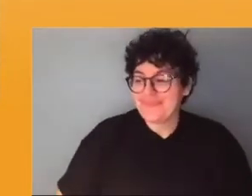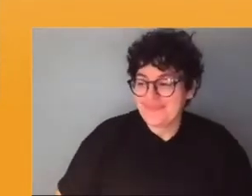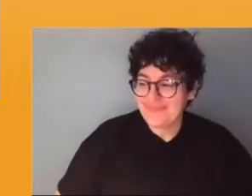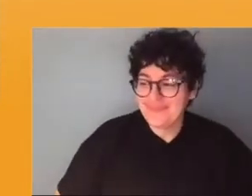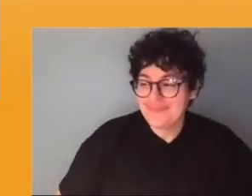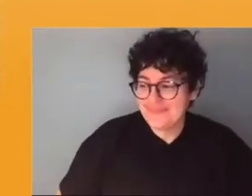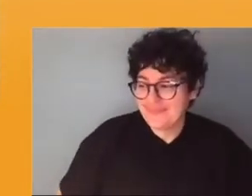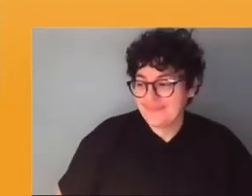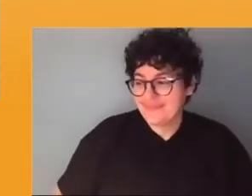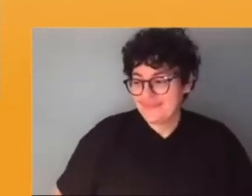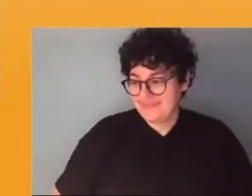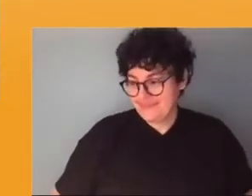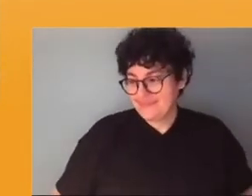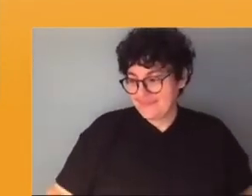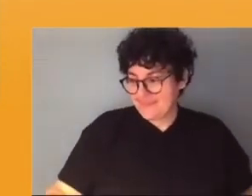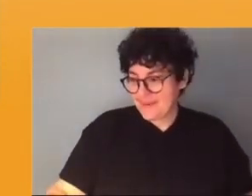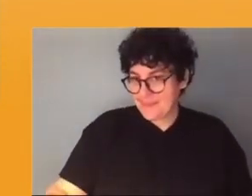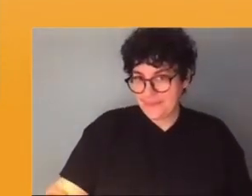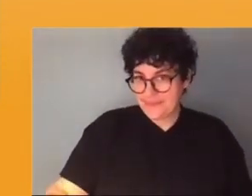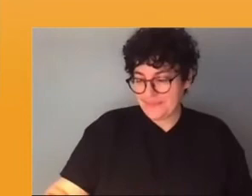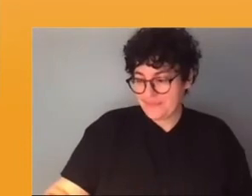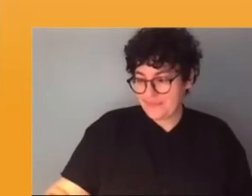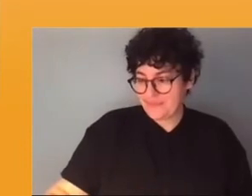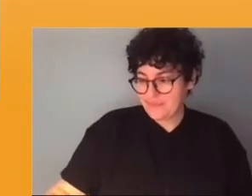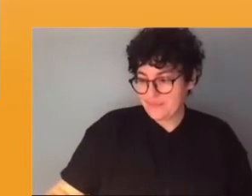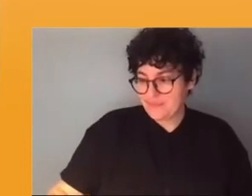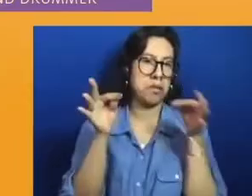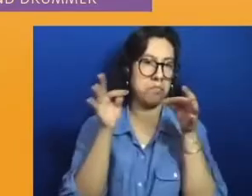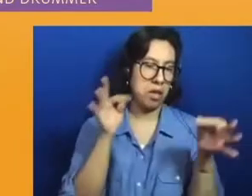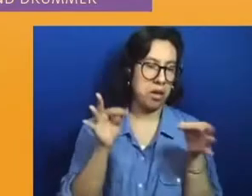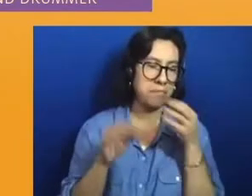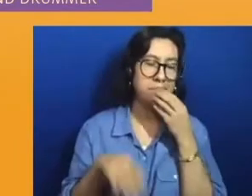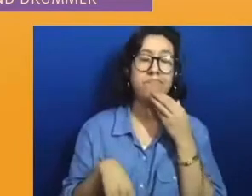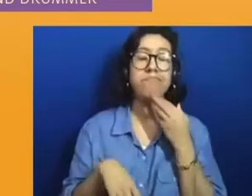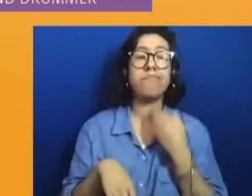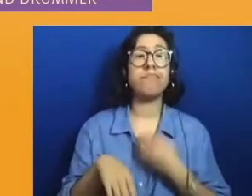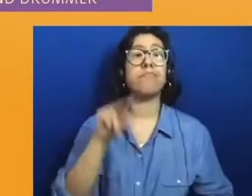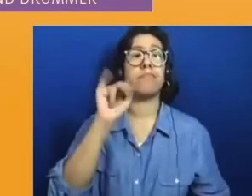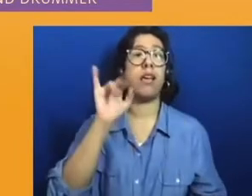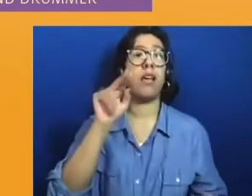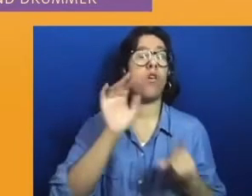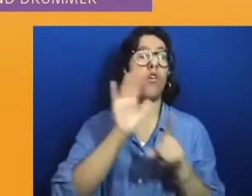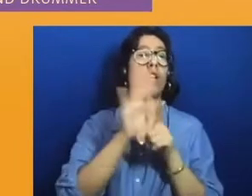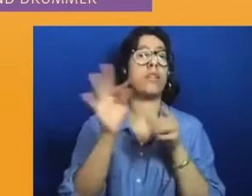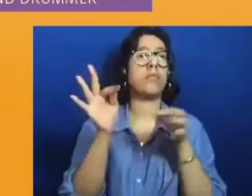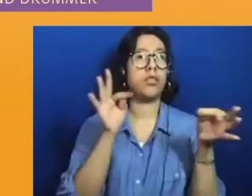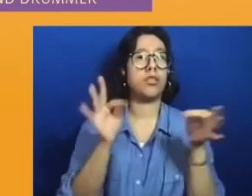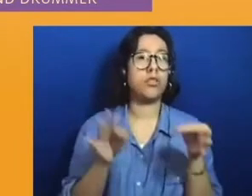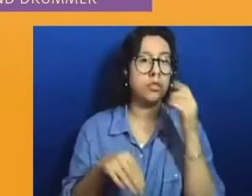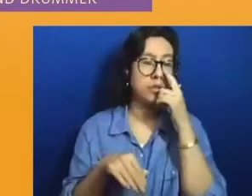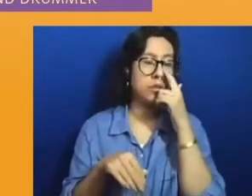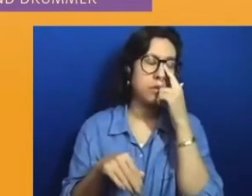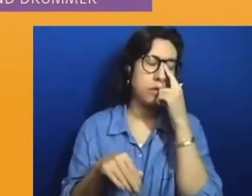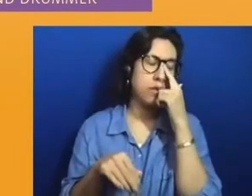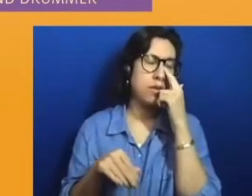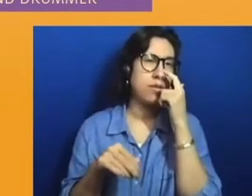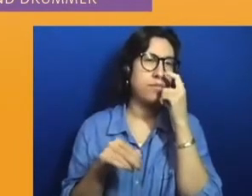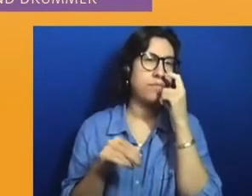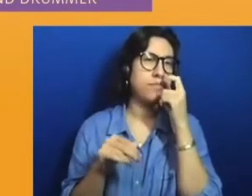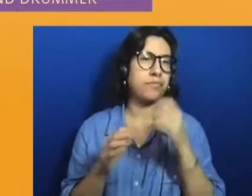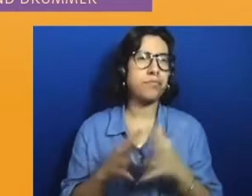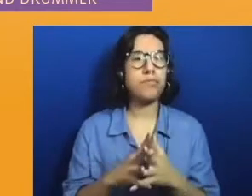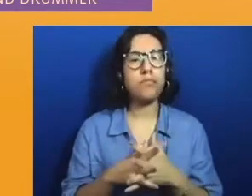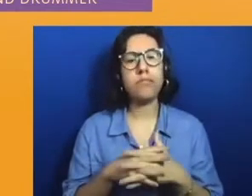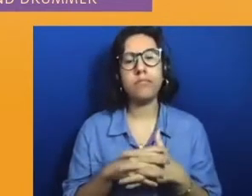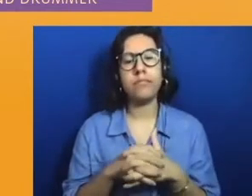Como explicó Naina, muchas de las explicaciones que